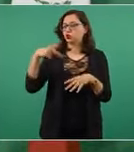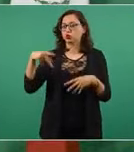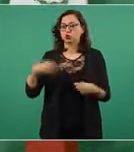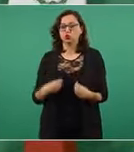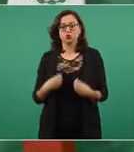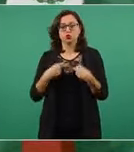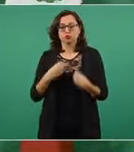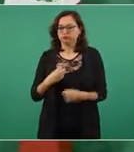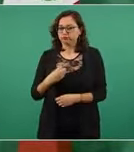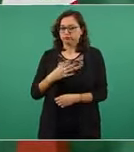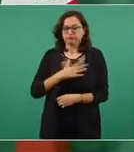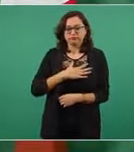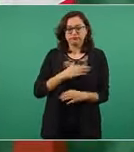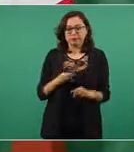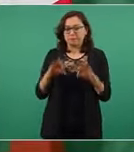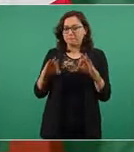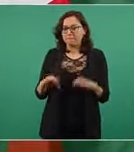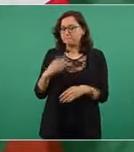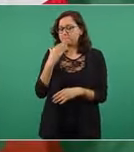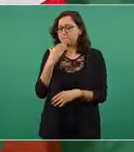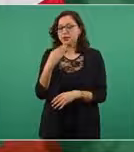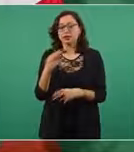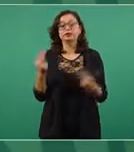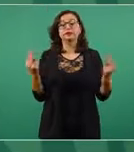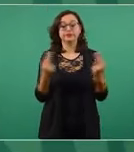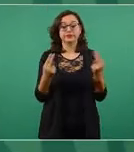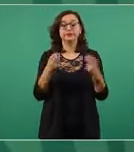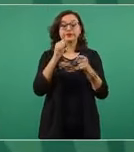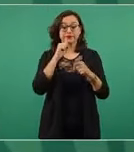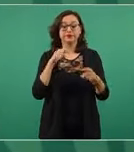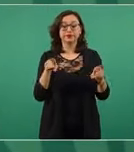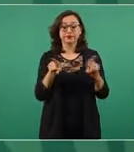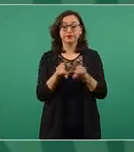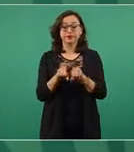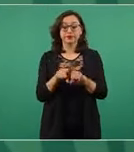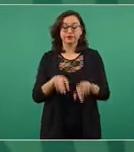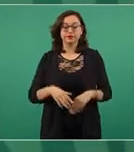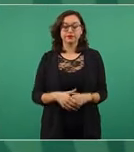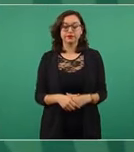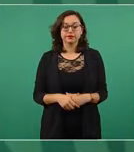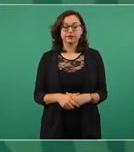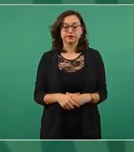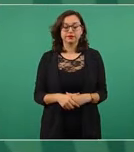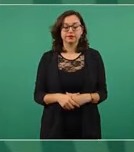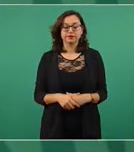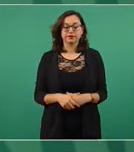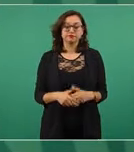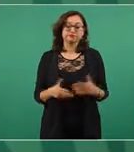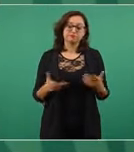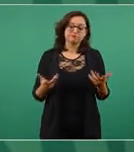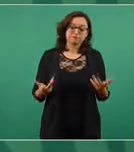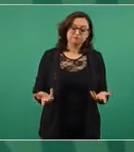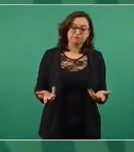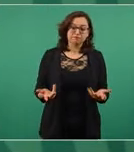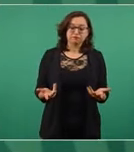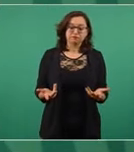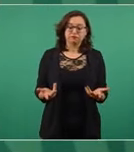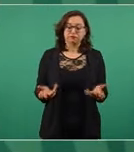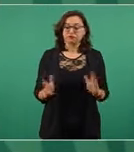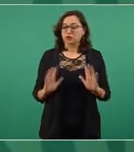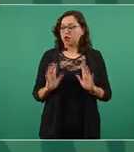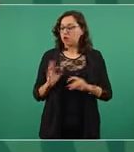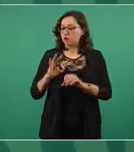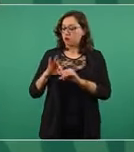requerimos bienestar para el pueblo. Por eso, ya que pasaron las